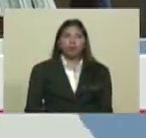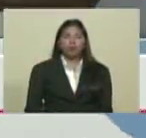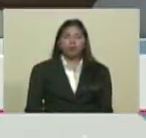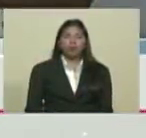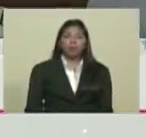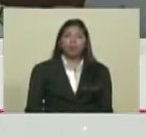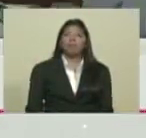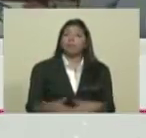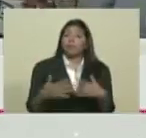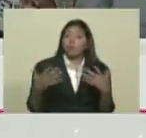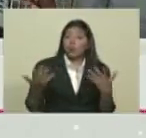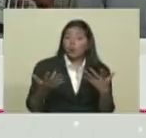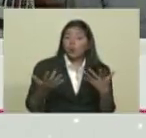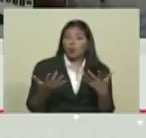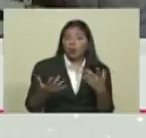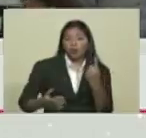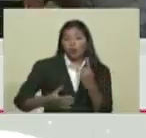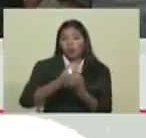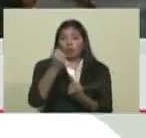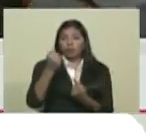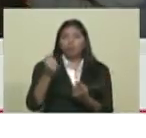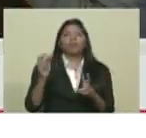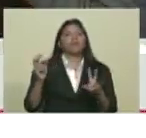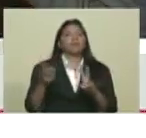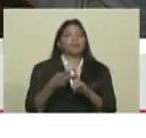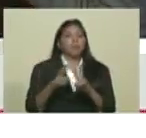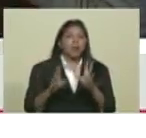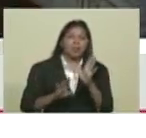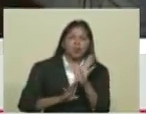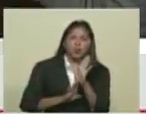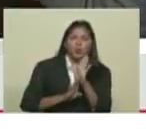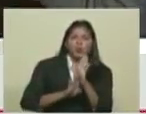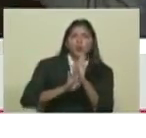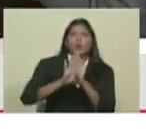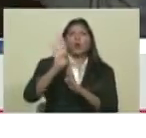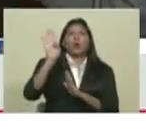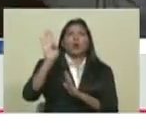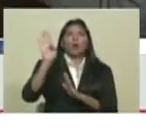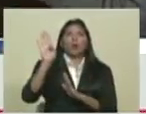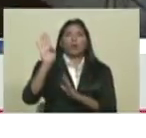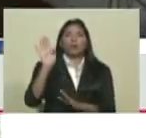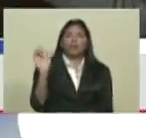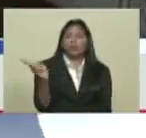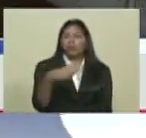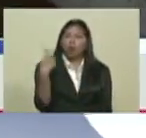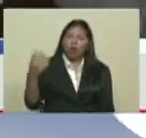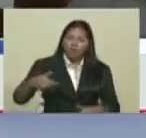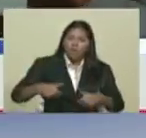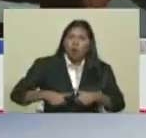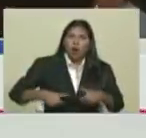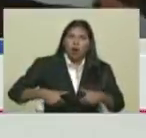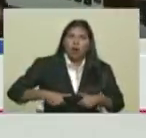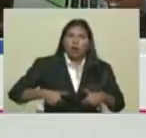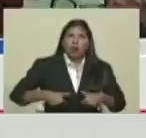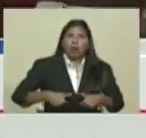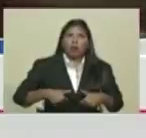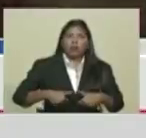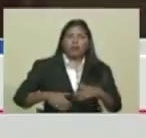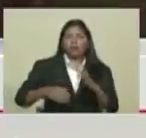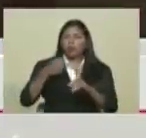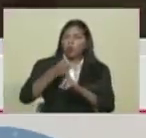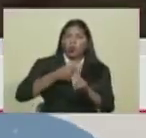deseo mayoritario de que se recupere la prosperidad por la cual tanto hemos luchado y seguiremos